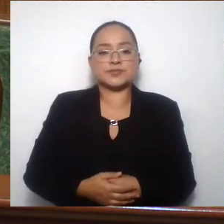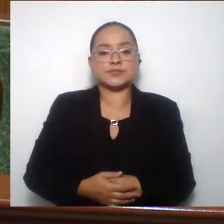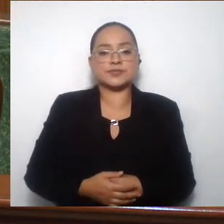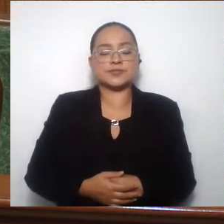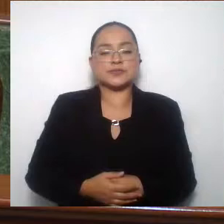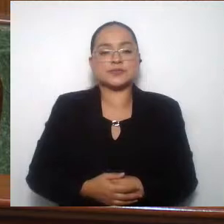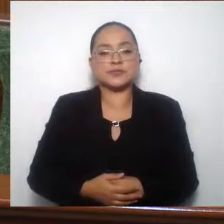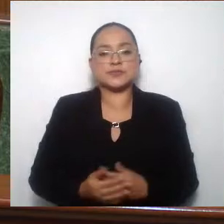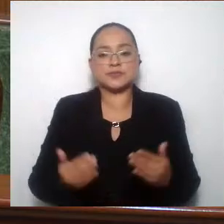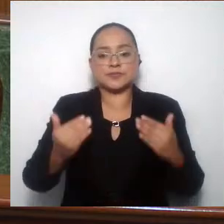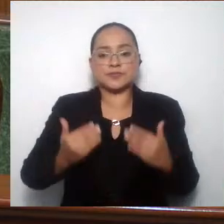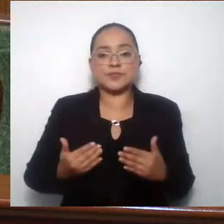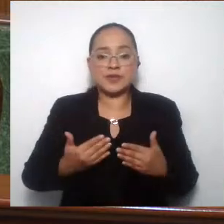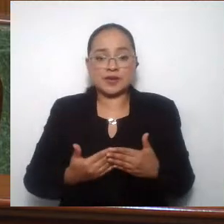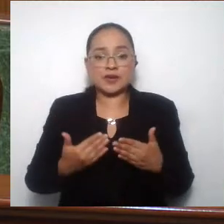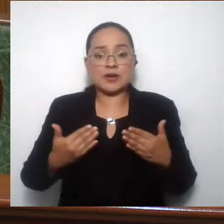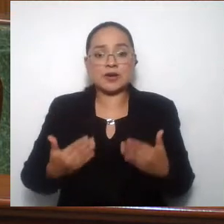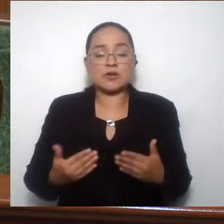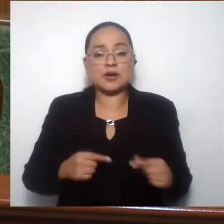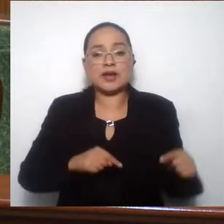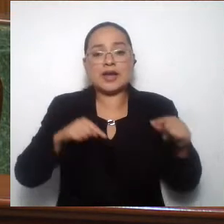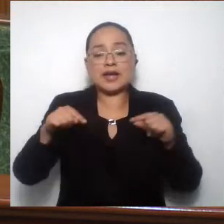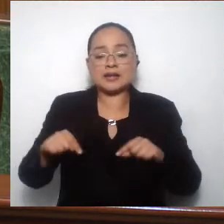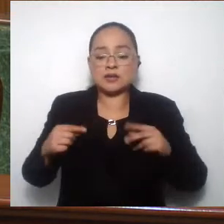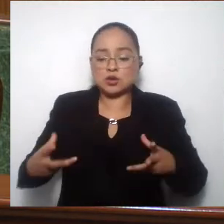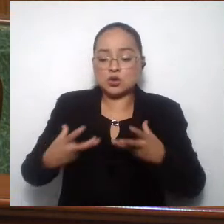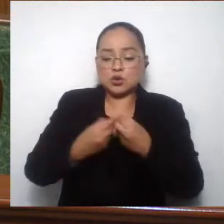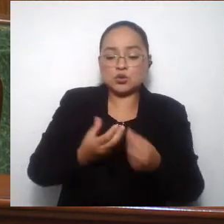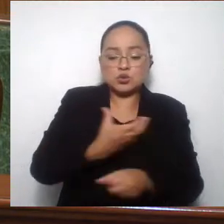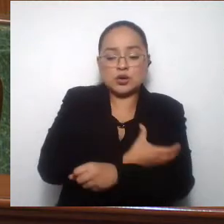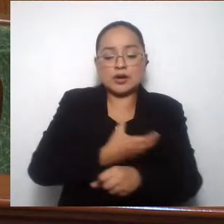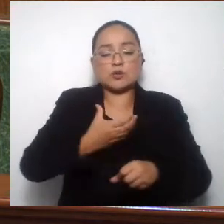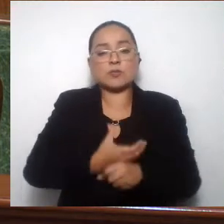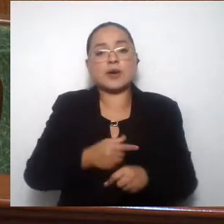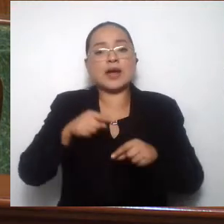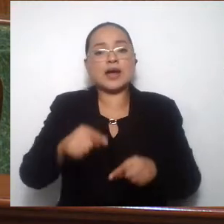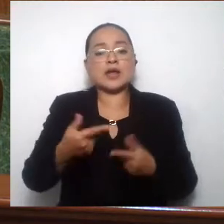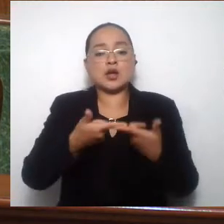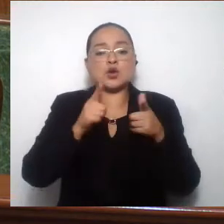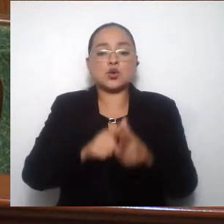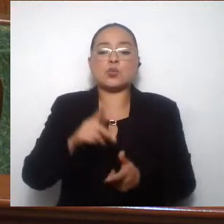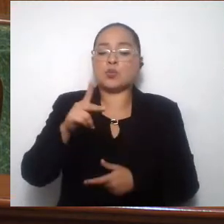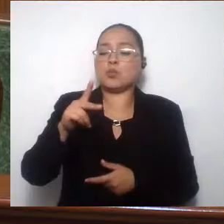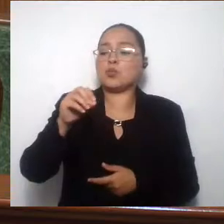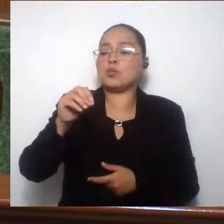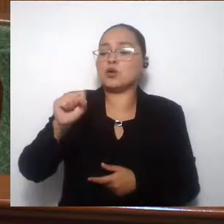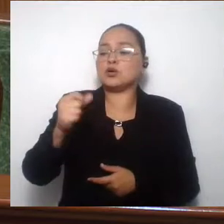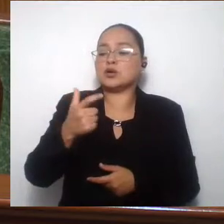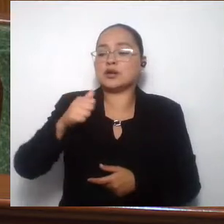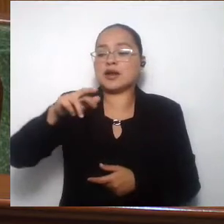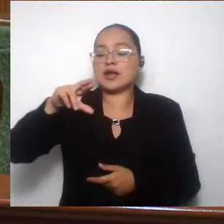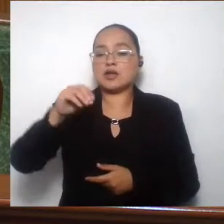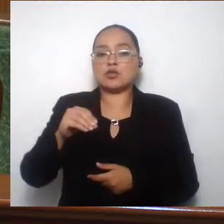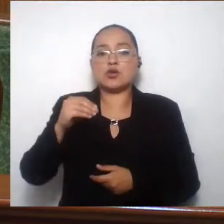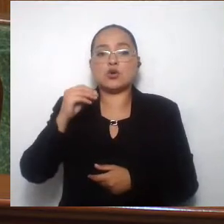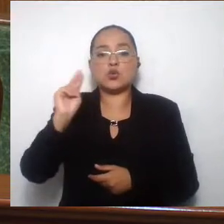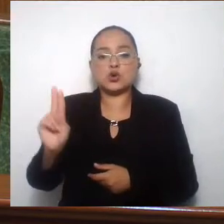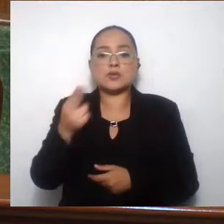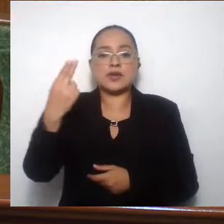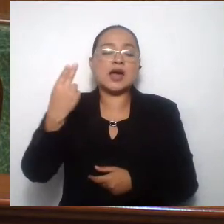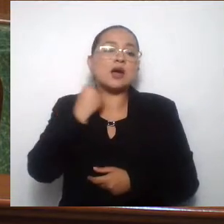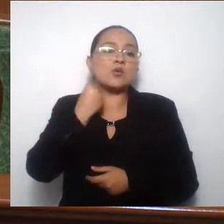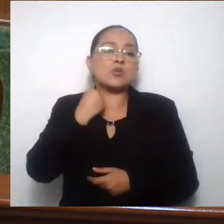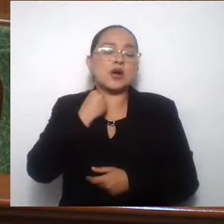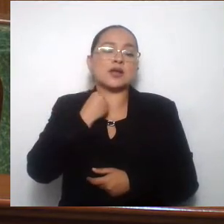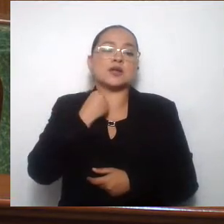continuar, se encuentran con nosotros un grupo de posgrado de la Facultad de Derecho de Culiacán, de la Universidad Autónoma